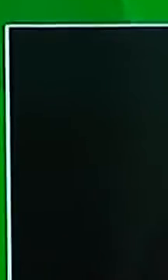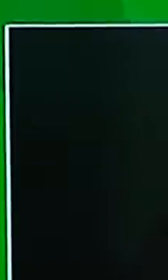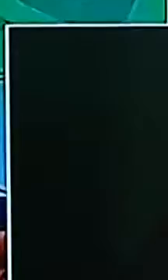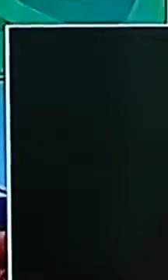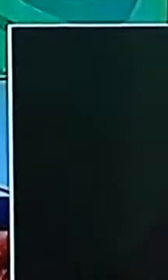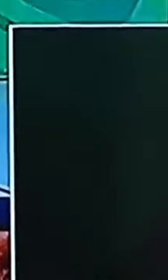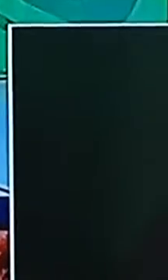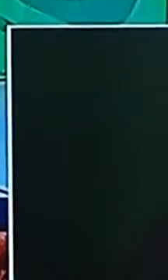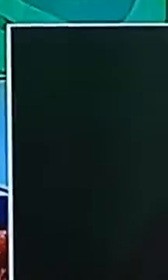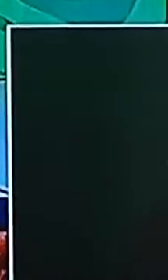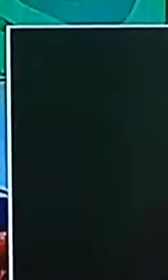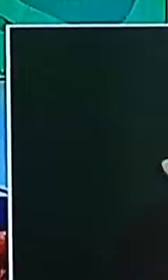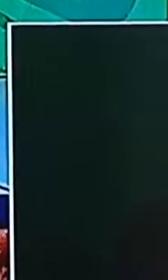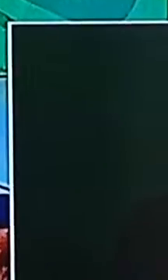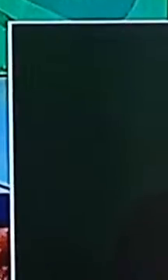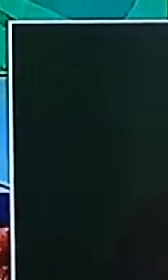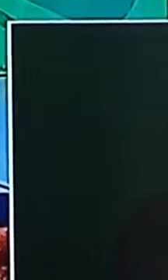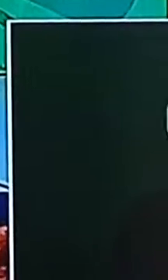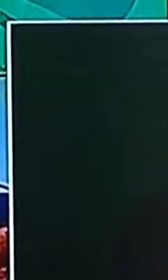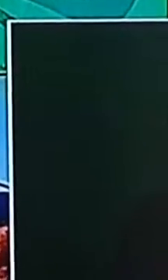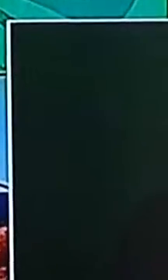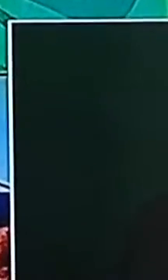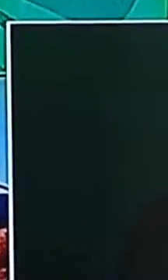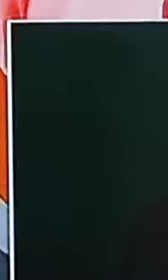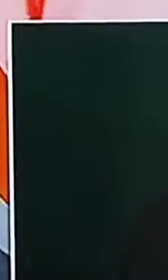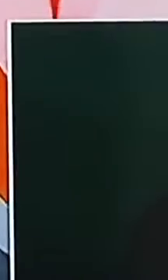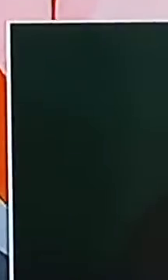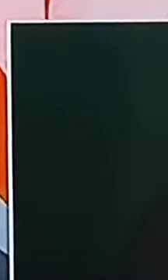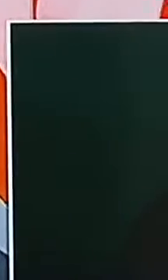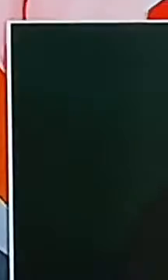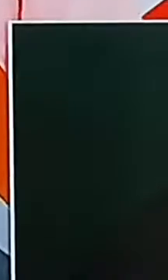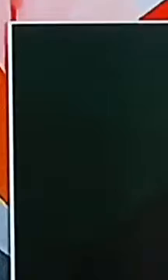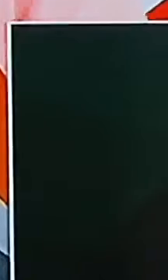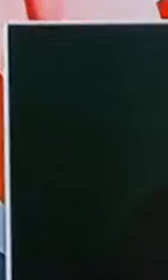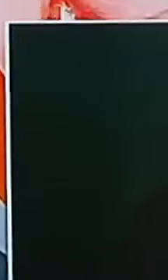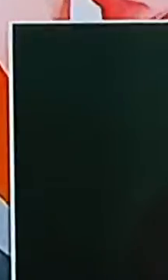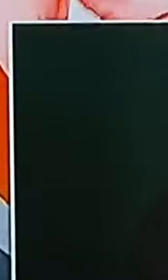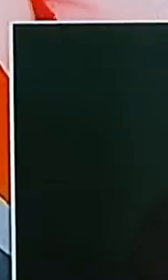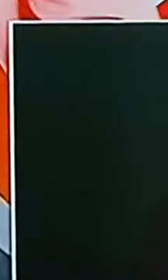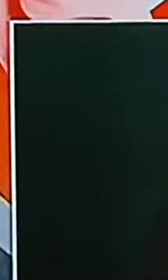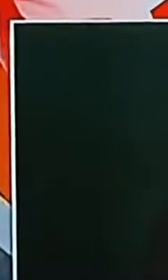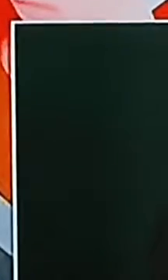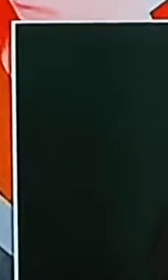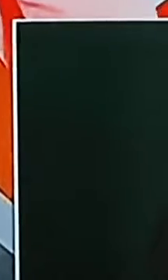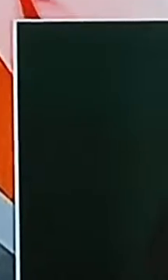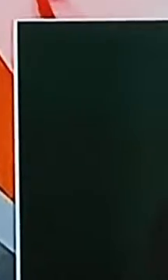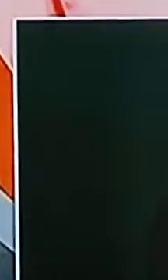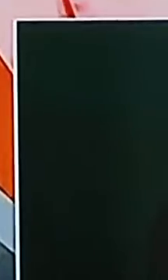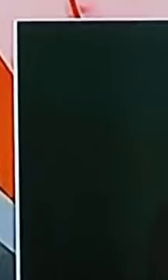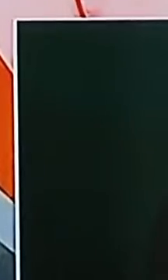usted, señor presidente, gracias por todo su apoyo y el respaldo que le ha dado